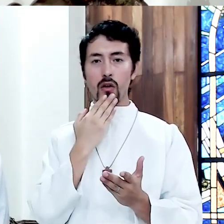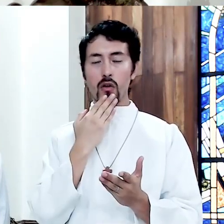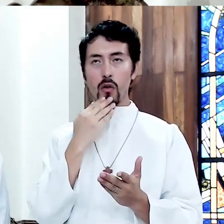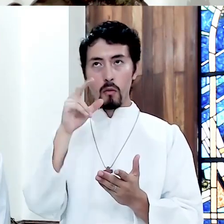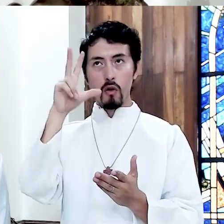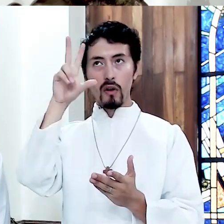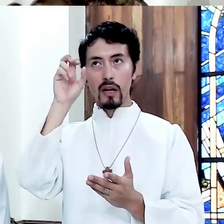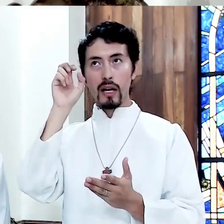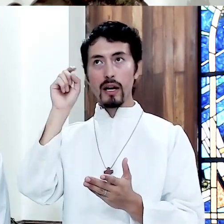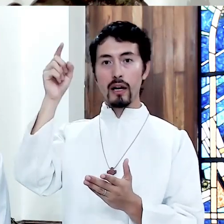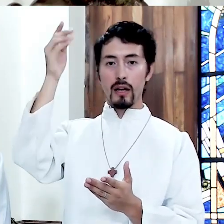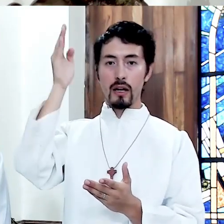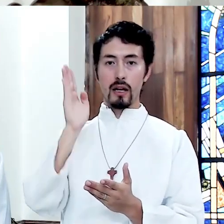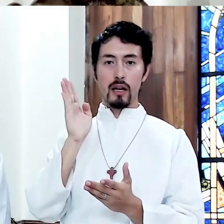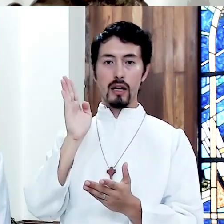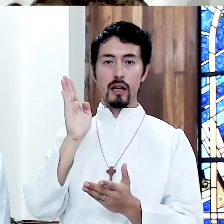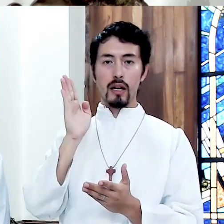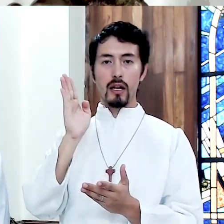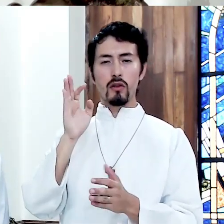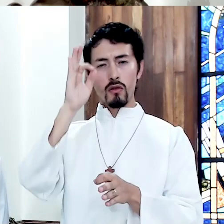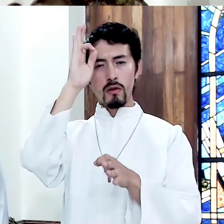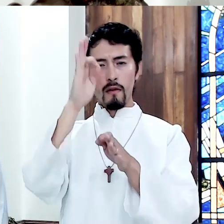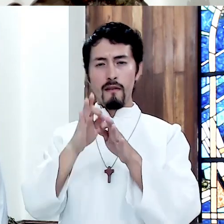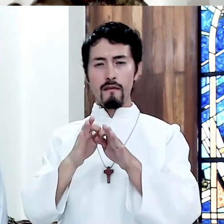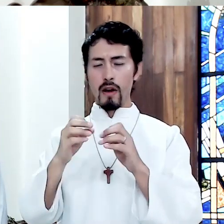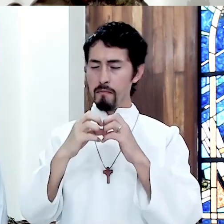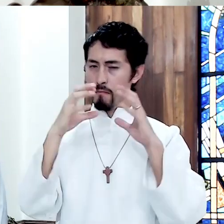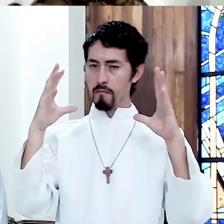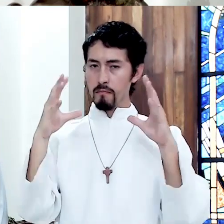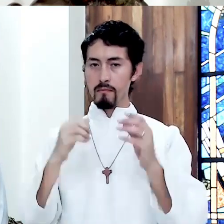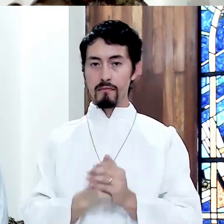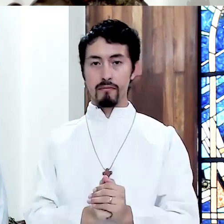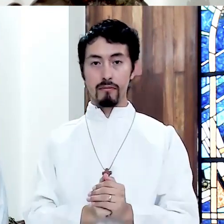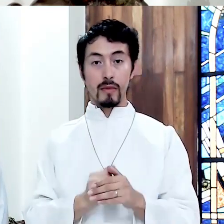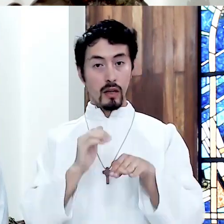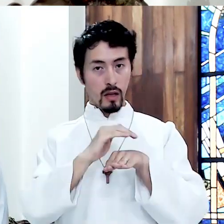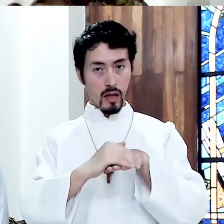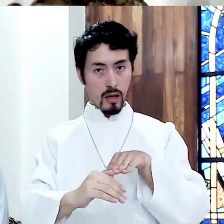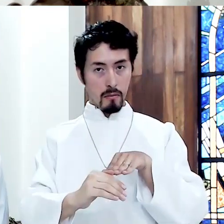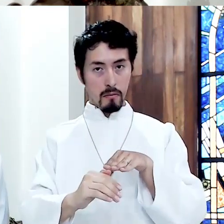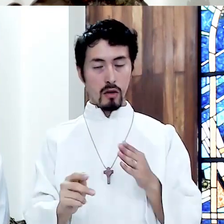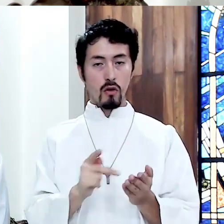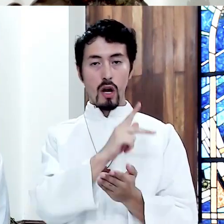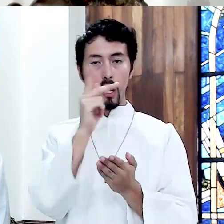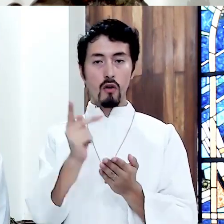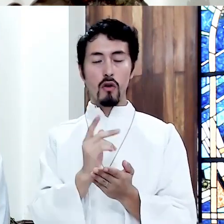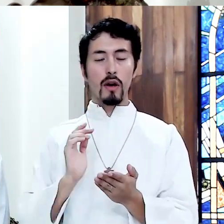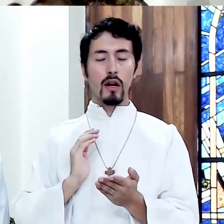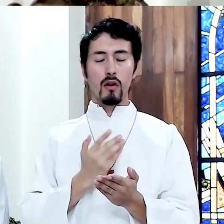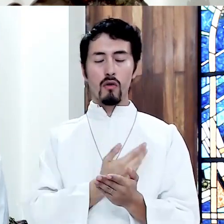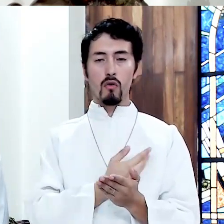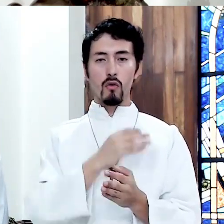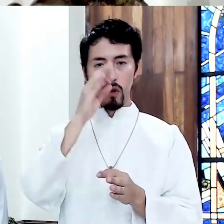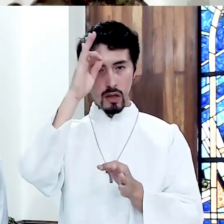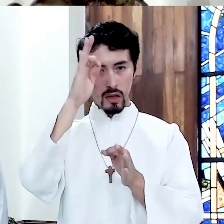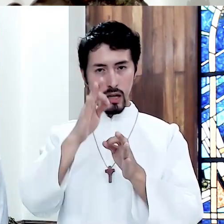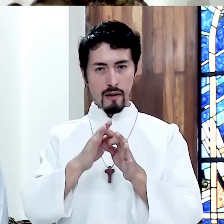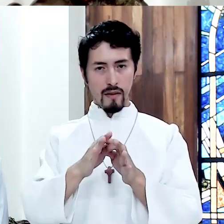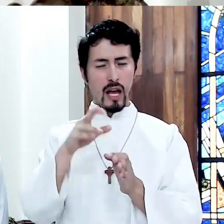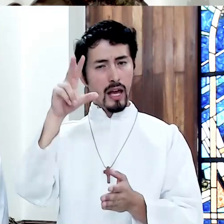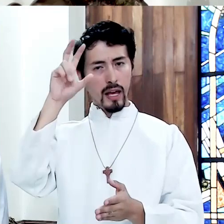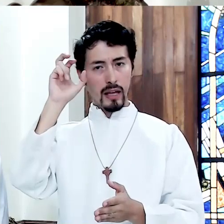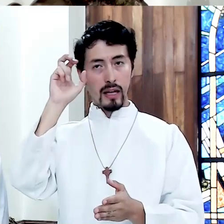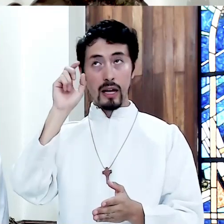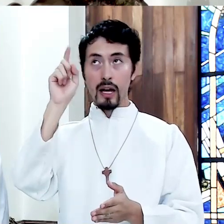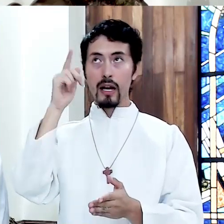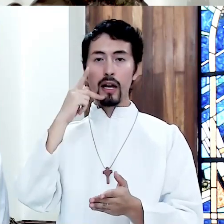este mensaje para nuestra vida. Y ahora les invito a renovar nuestra fe, ese creer en el Padre